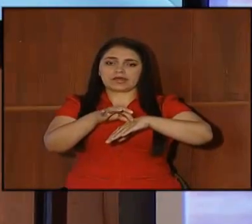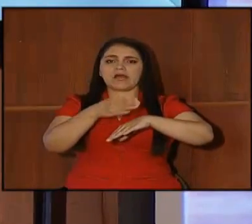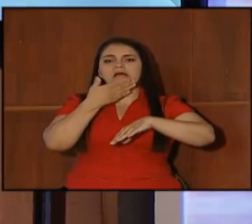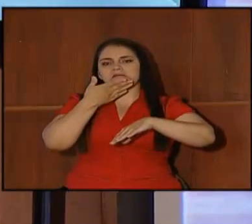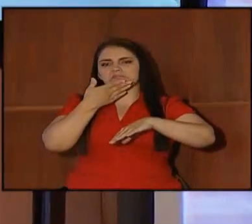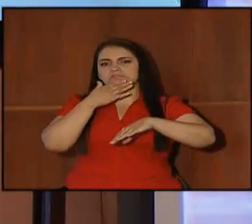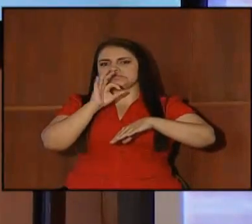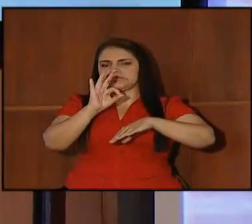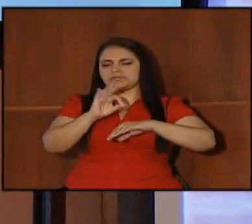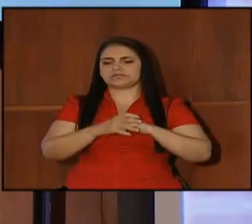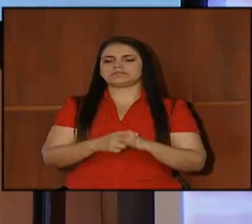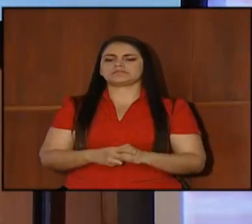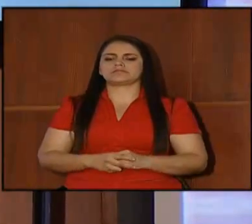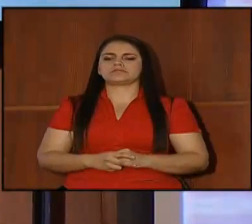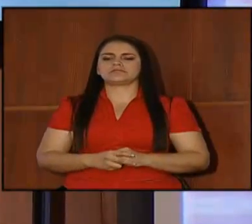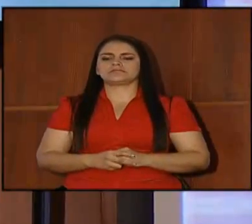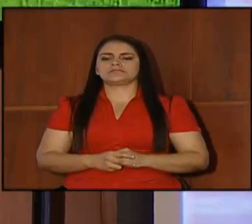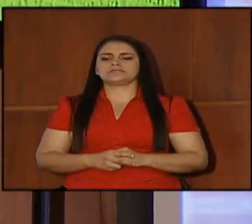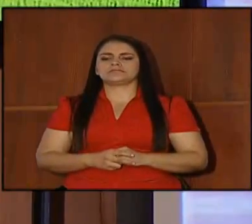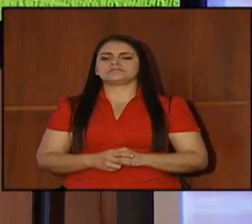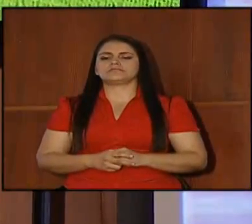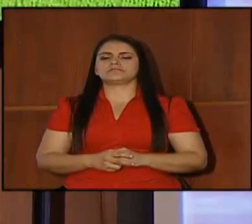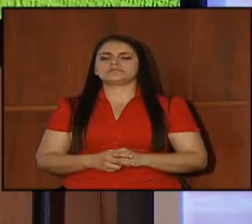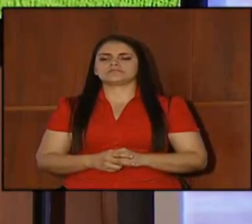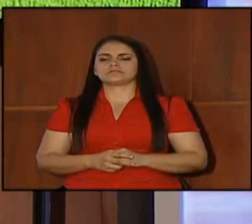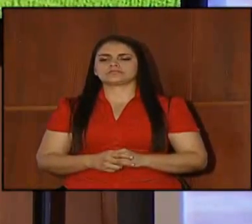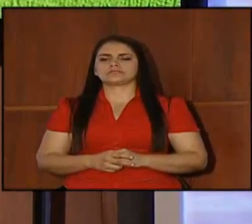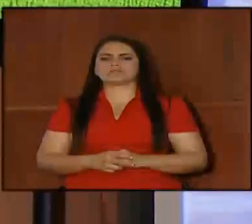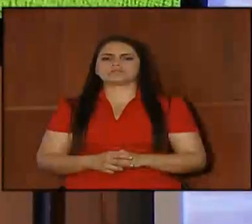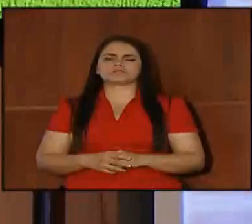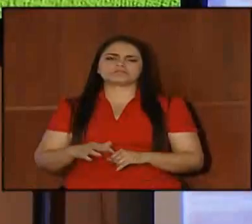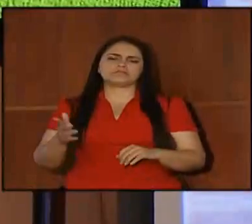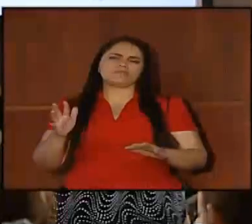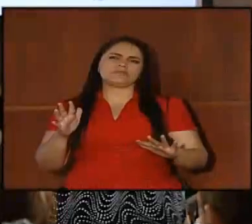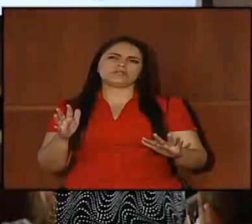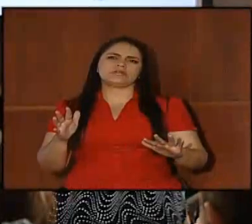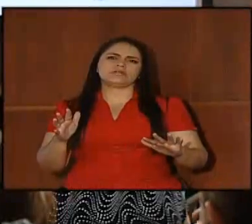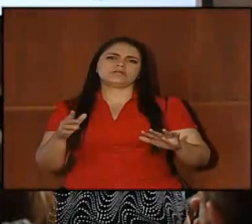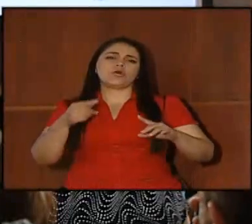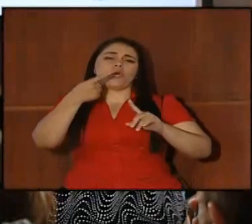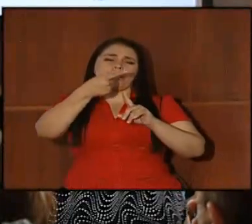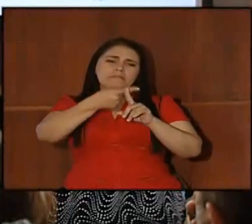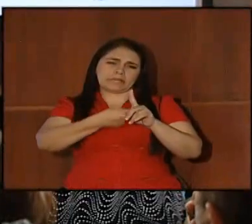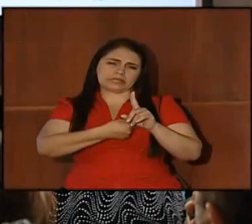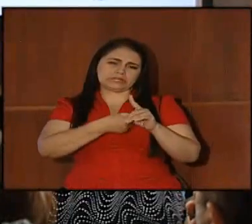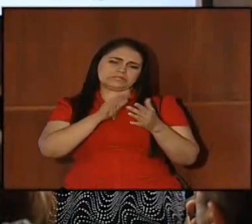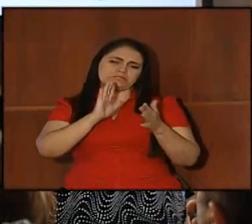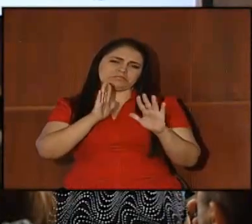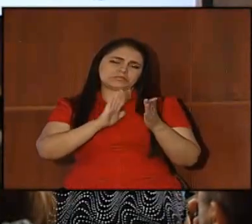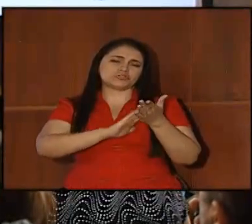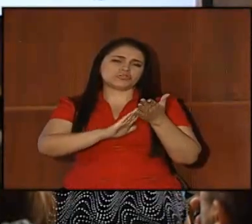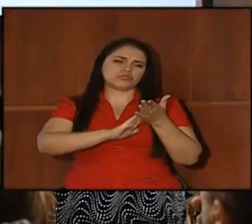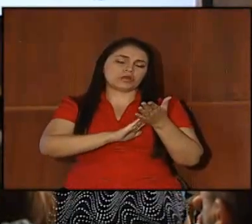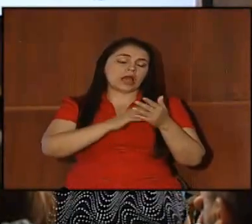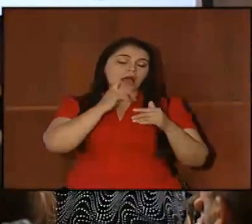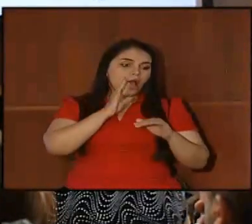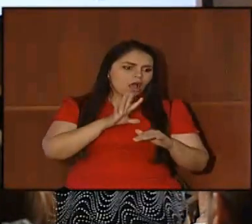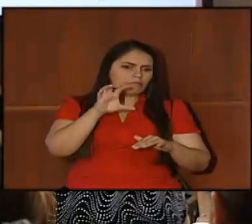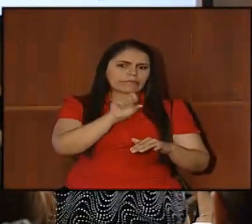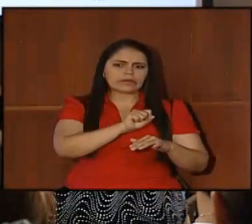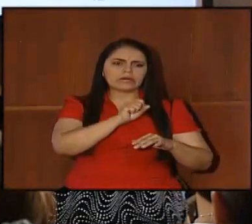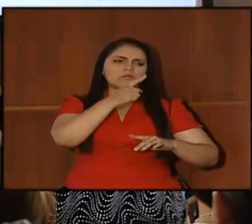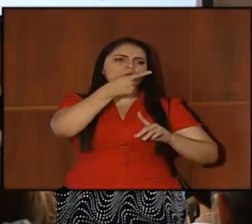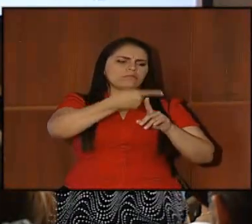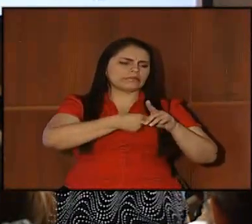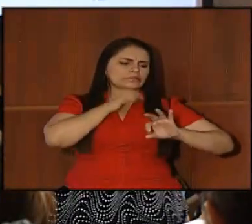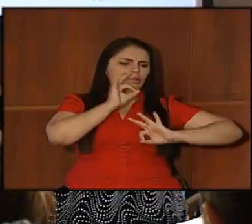muy superficial. Una herida de estas demora en sanar más o menos un mes. bien manejadita, más o menos en un mes el paciente